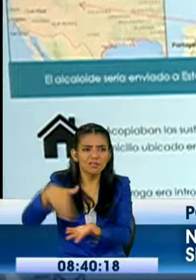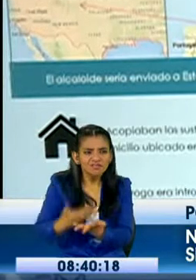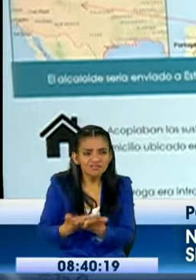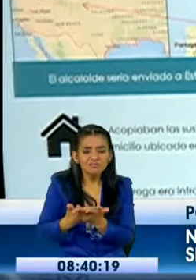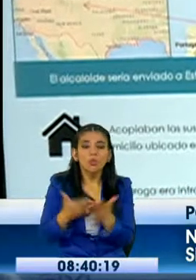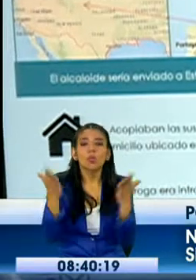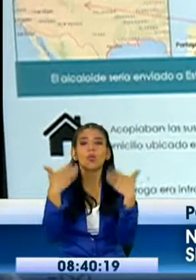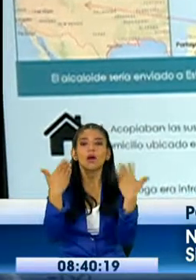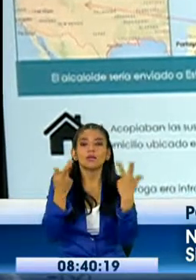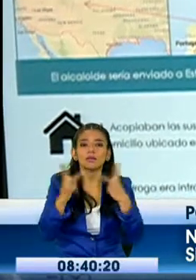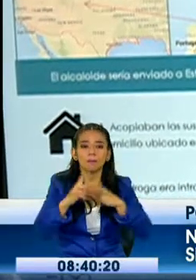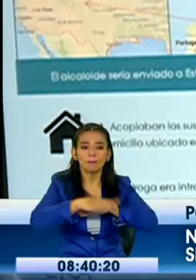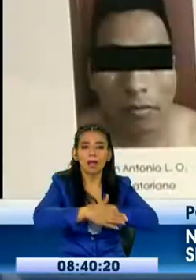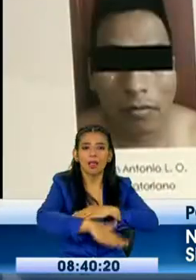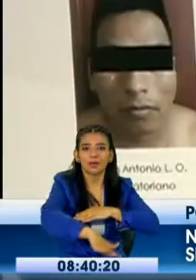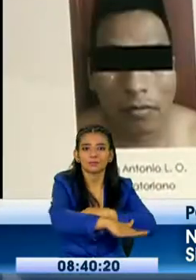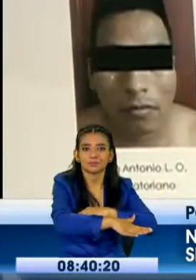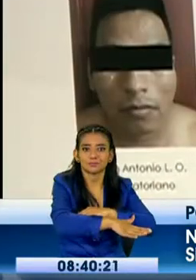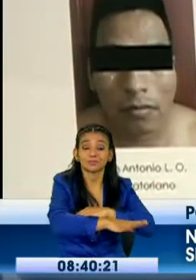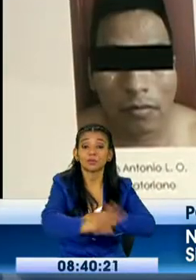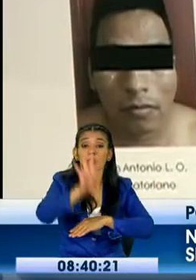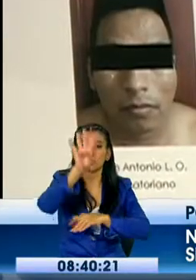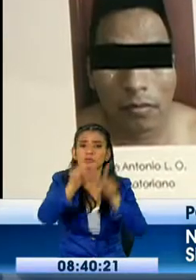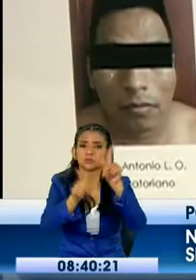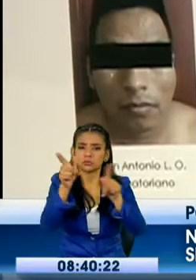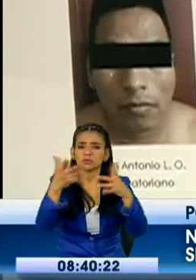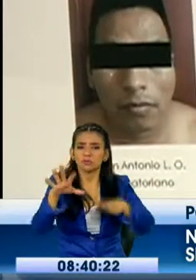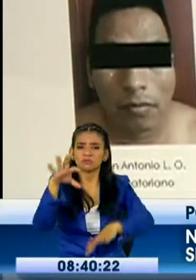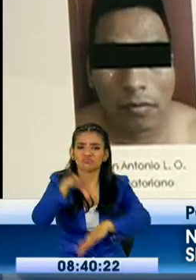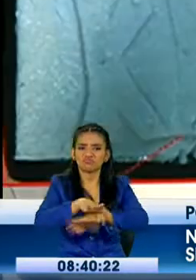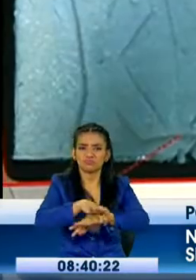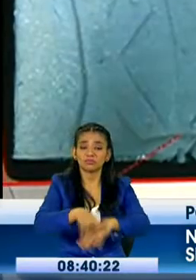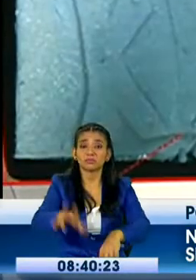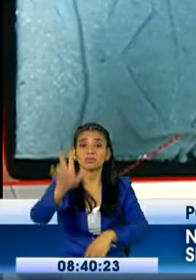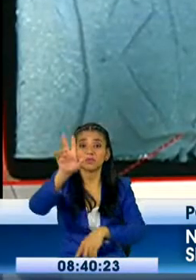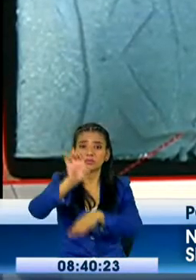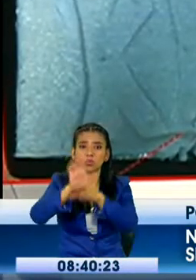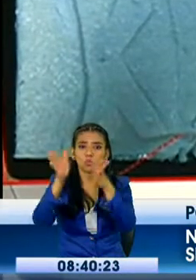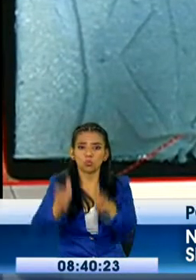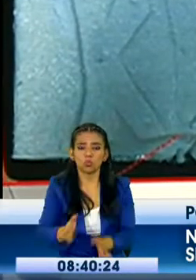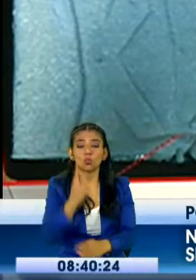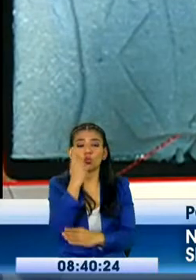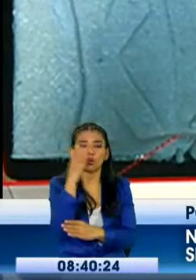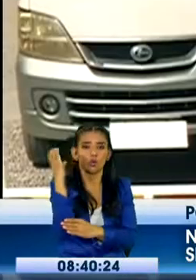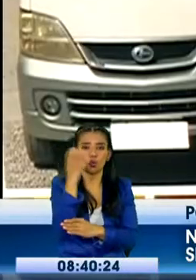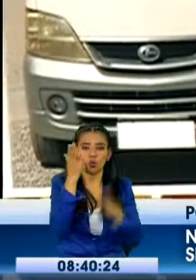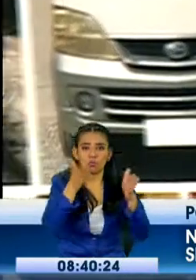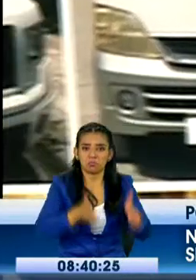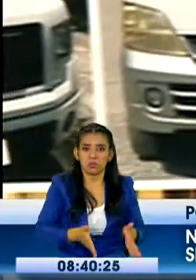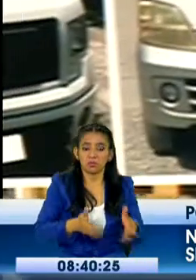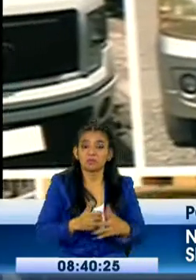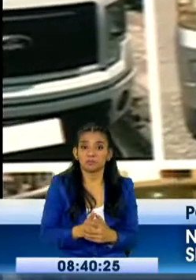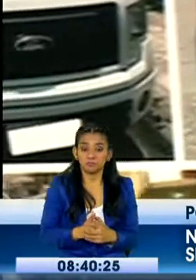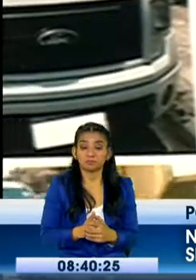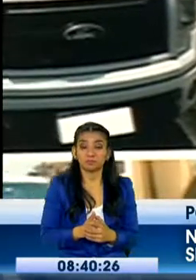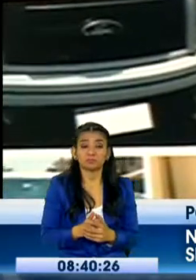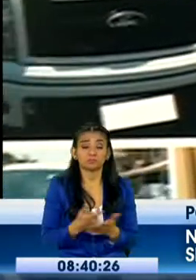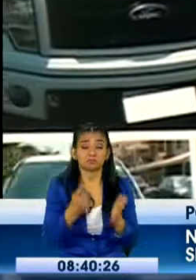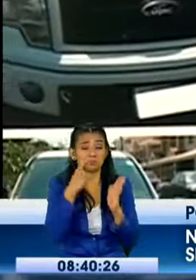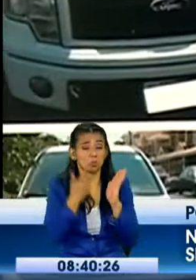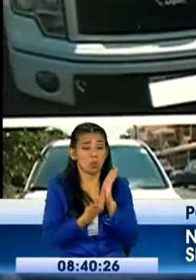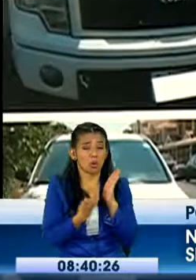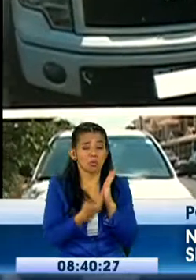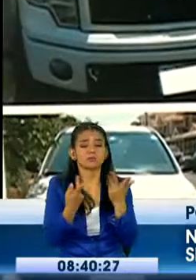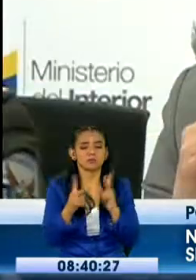el Cantón Playas. 4 personas fueron detenidas, 3 ecuatorianas y una colombiana. Como evidencias, se